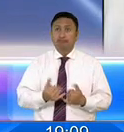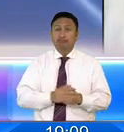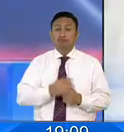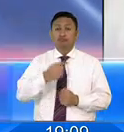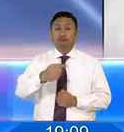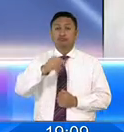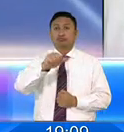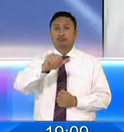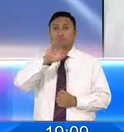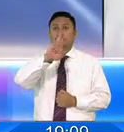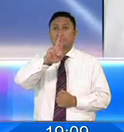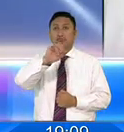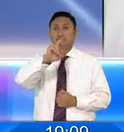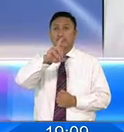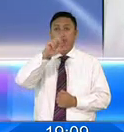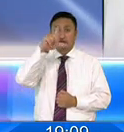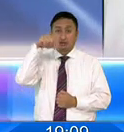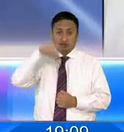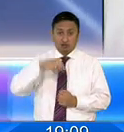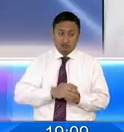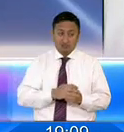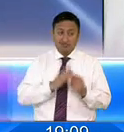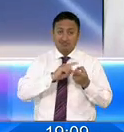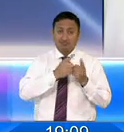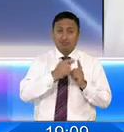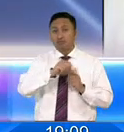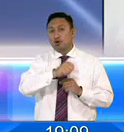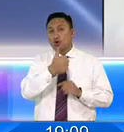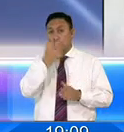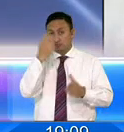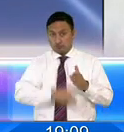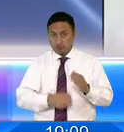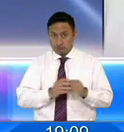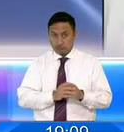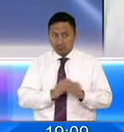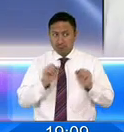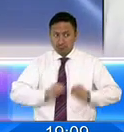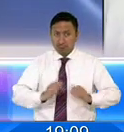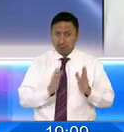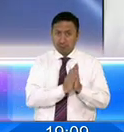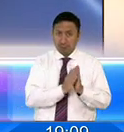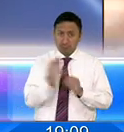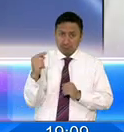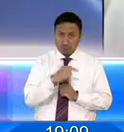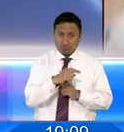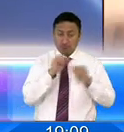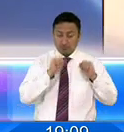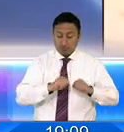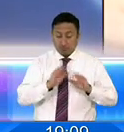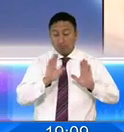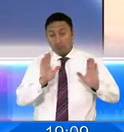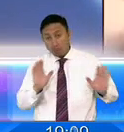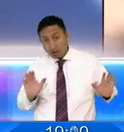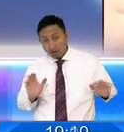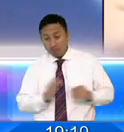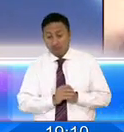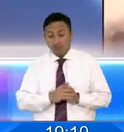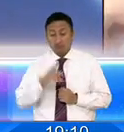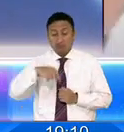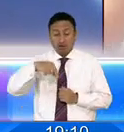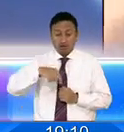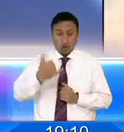Pazmiño se le dio una medida sustitutiva, también hemos solicitado la caución, preveyendo, porque esa es la